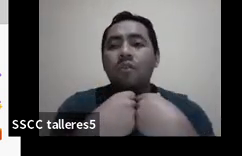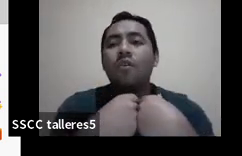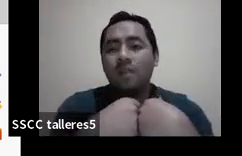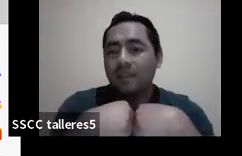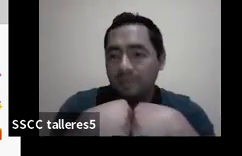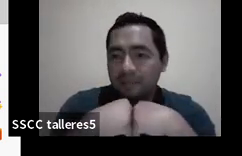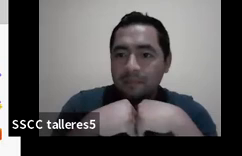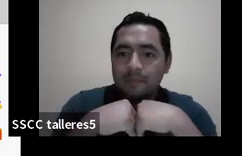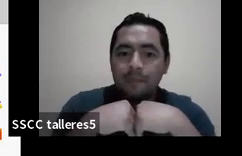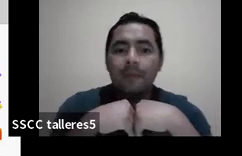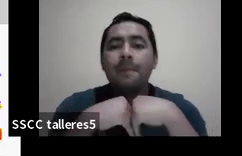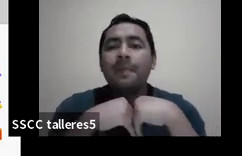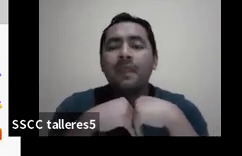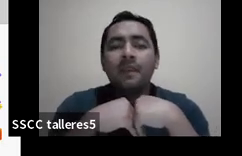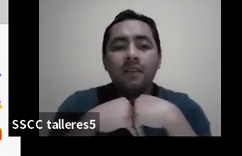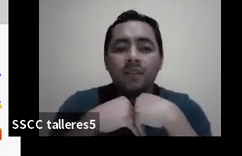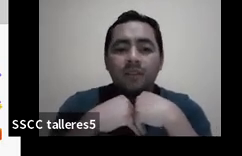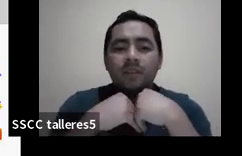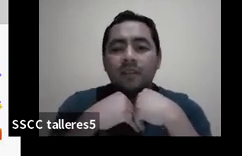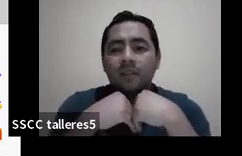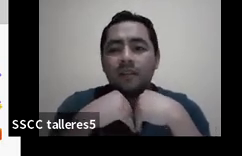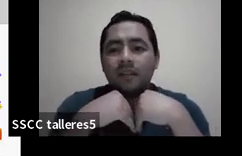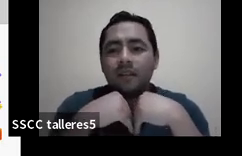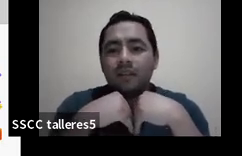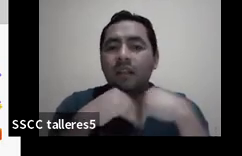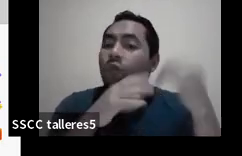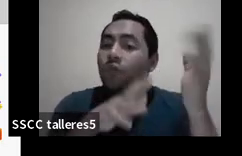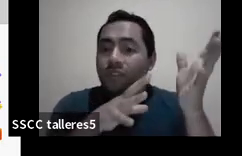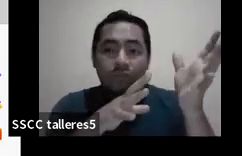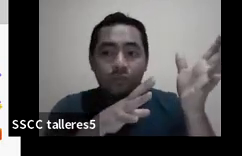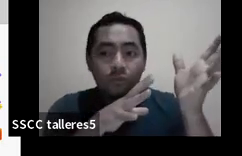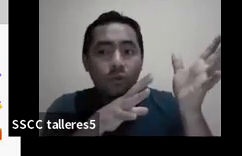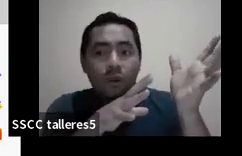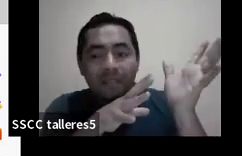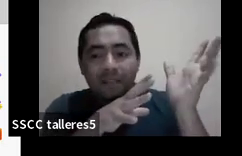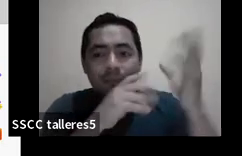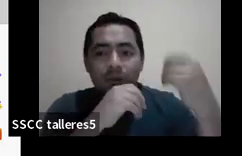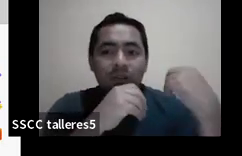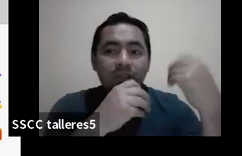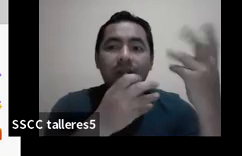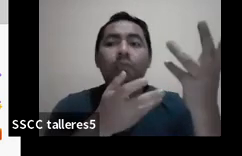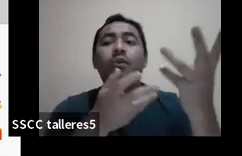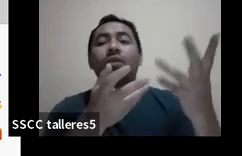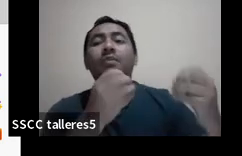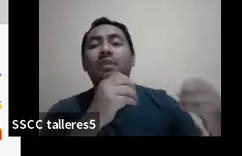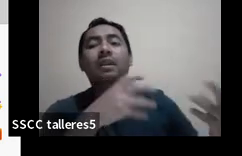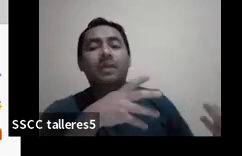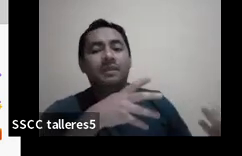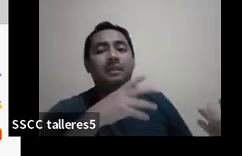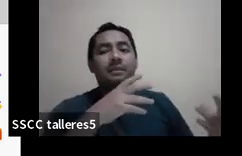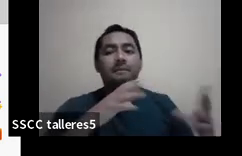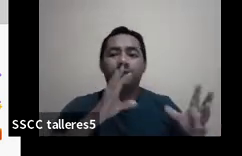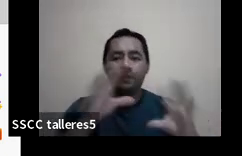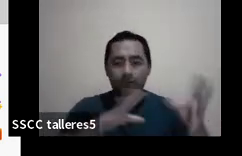a usarlo correctamente, ¿ya? Entonces, y algunos de ellos no lo aprenden porque no han tenido la oportunidad de aprender